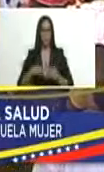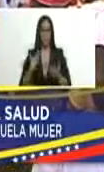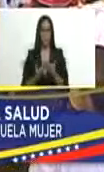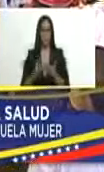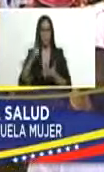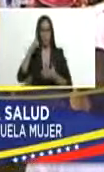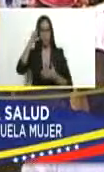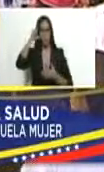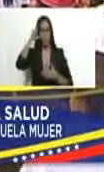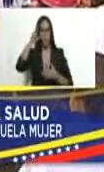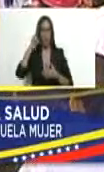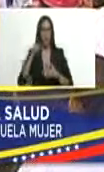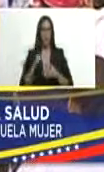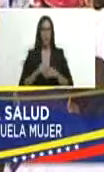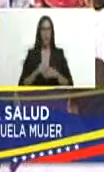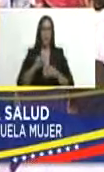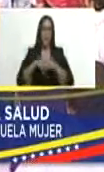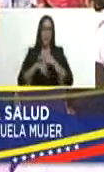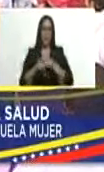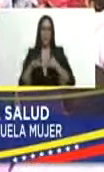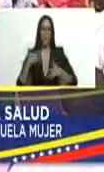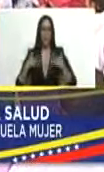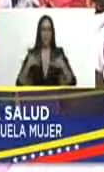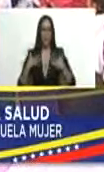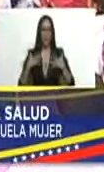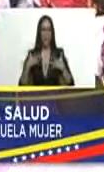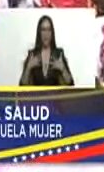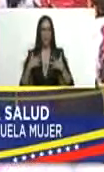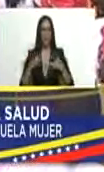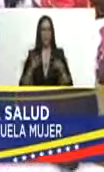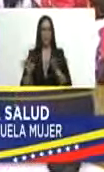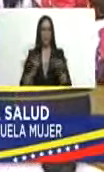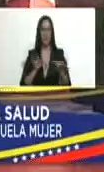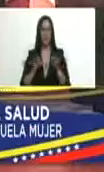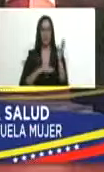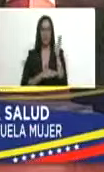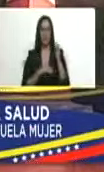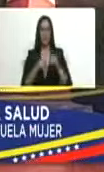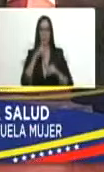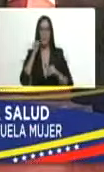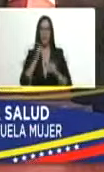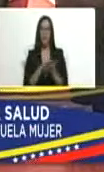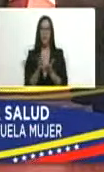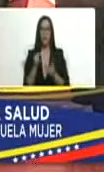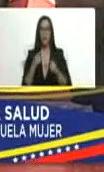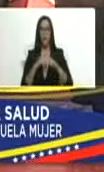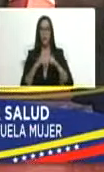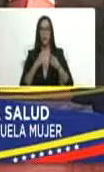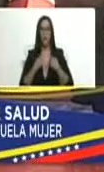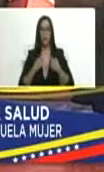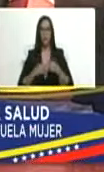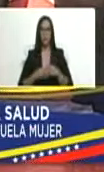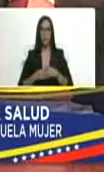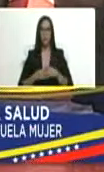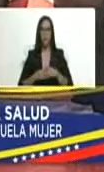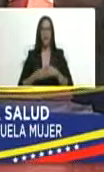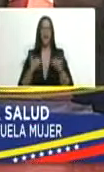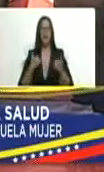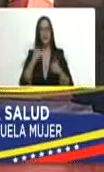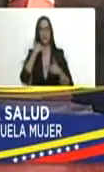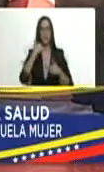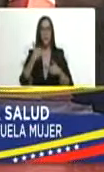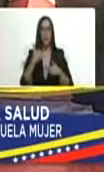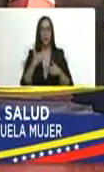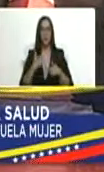día, me acuerdo, estábamos saliendo de un acto en el Teresa Carreño y me dijo, Nicolás, ¿qué pasó con tal cosa? Ah, no, ya lo iba a llamar. ¿Y